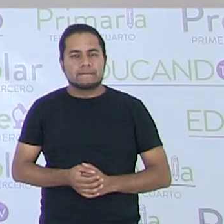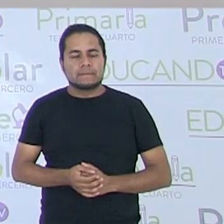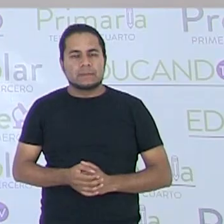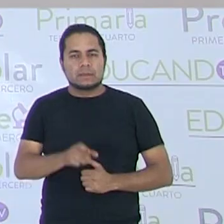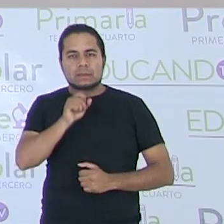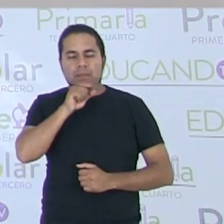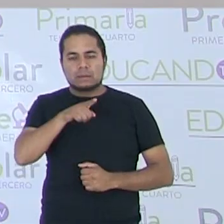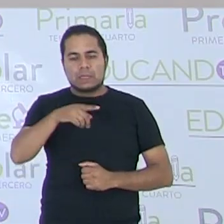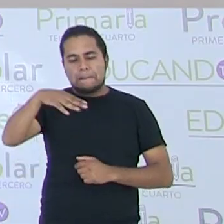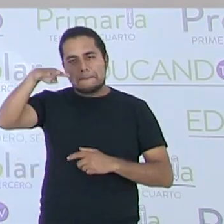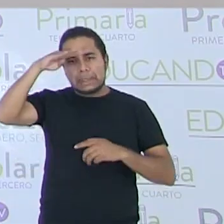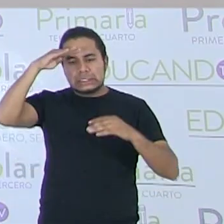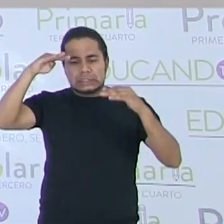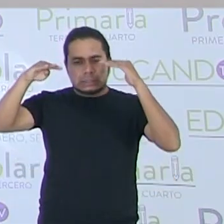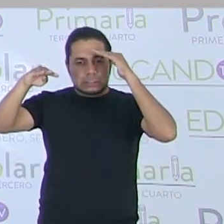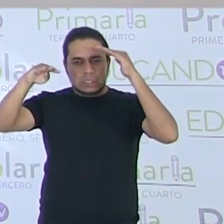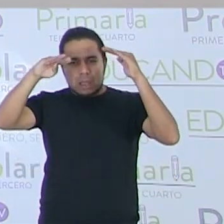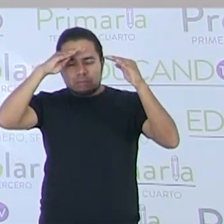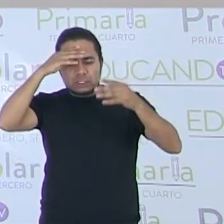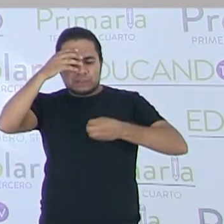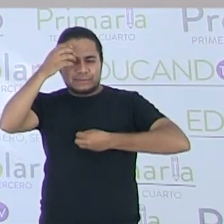y pensamientos.